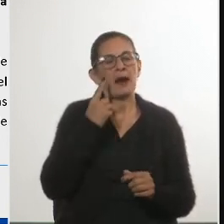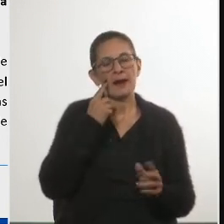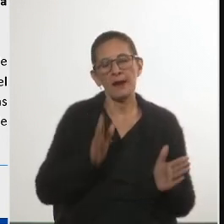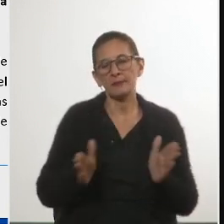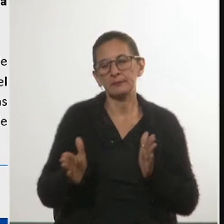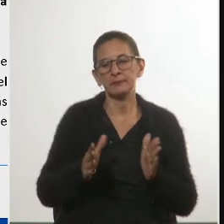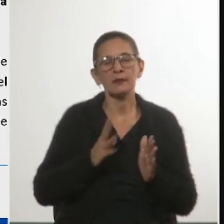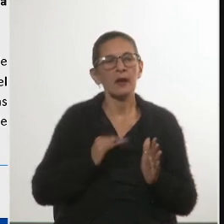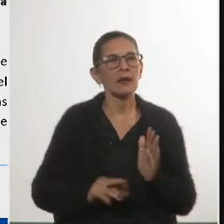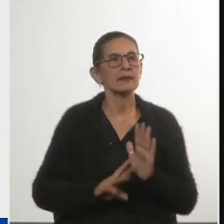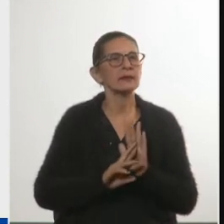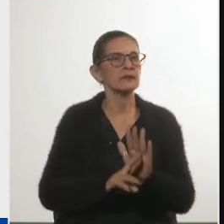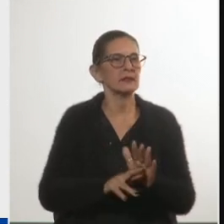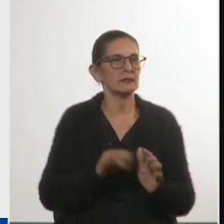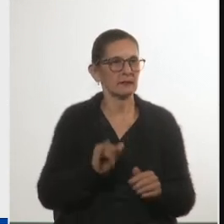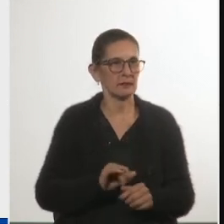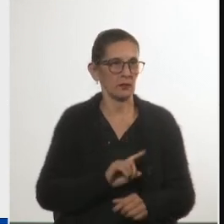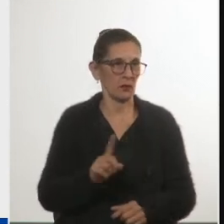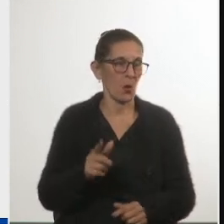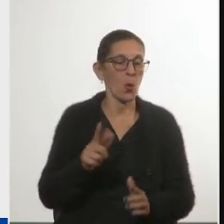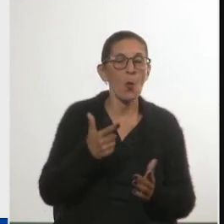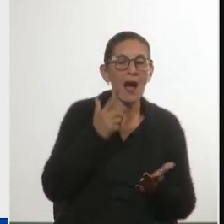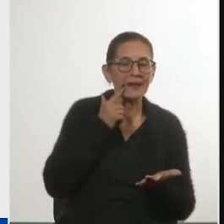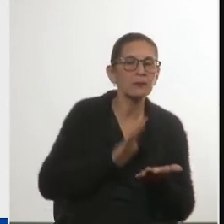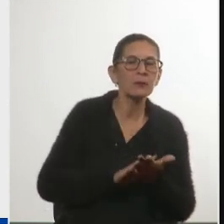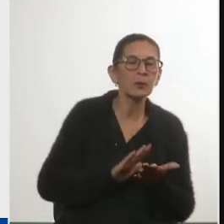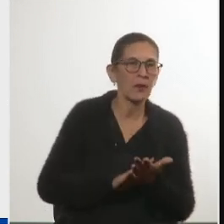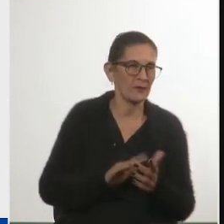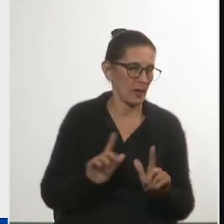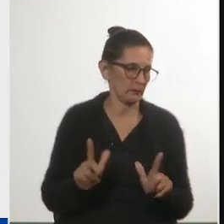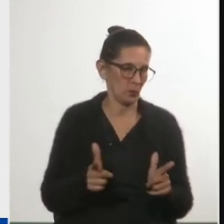de referencia. No está demostrado.